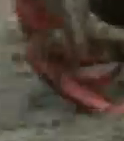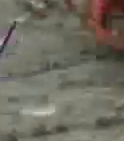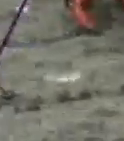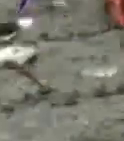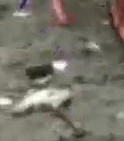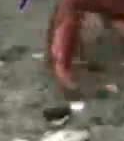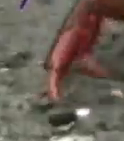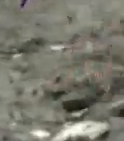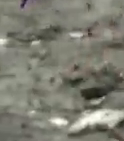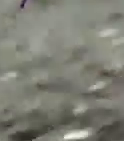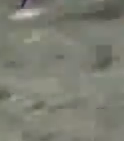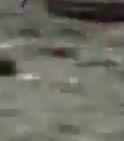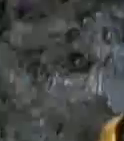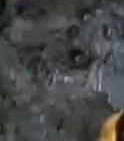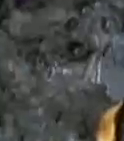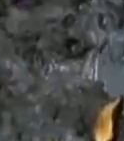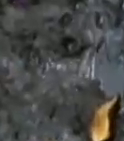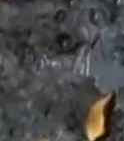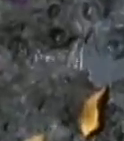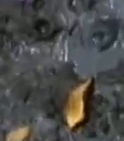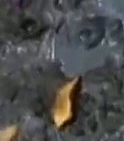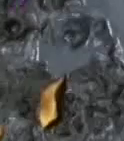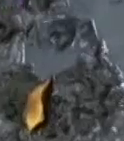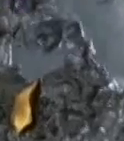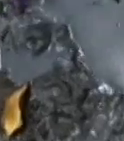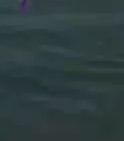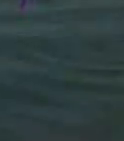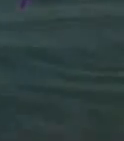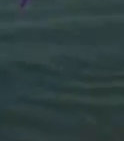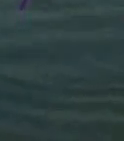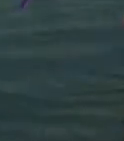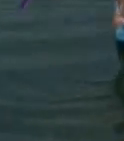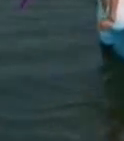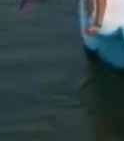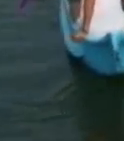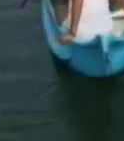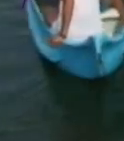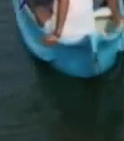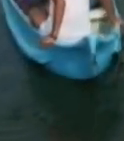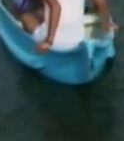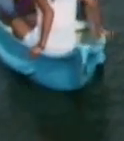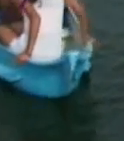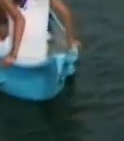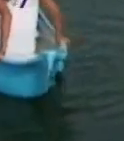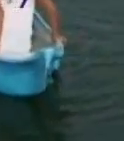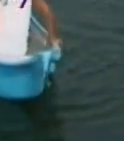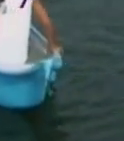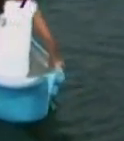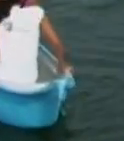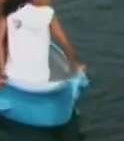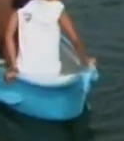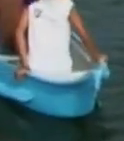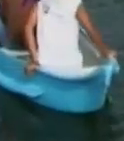agua sobrevivo yo. Ojos que no ven. Miércoles 20 horas.